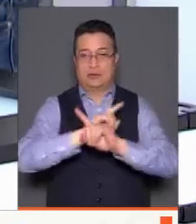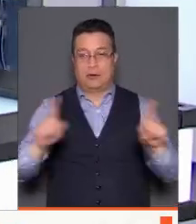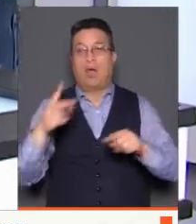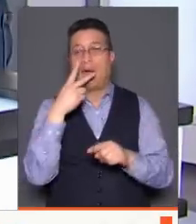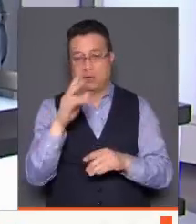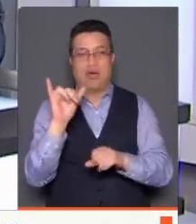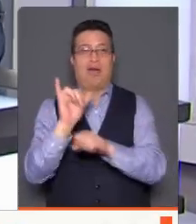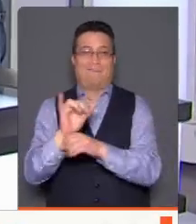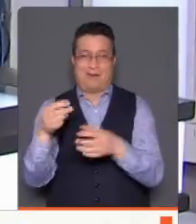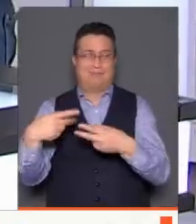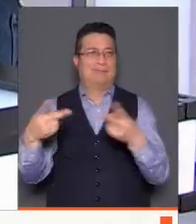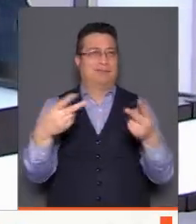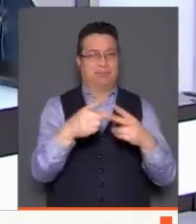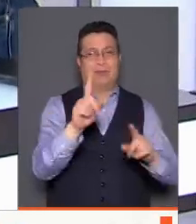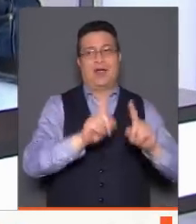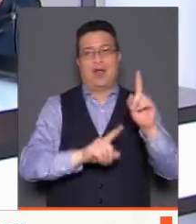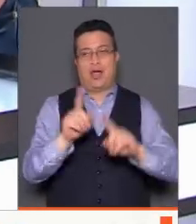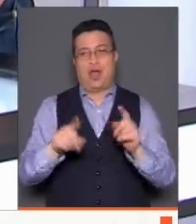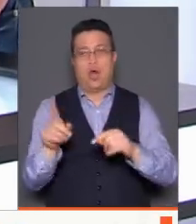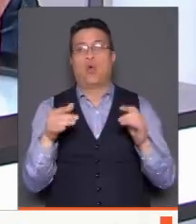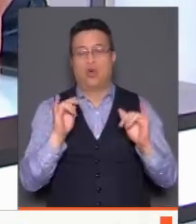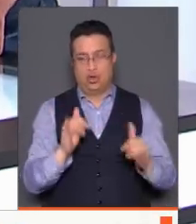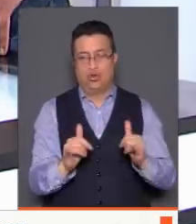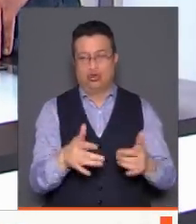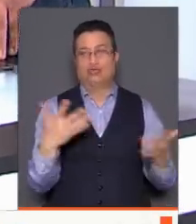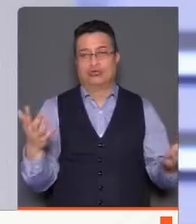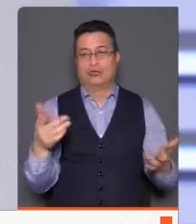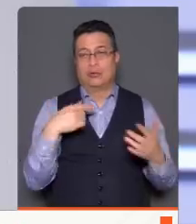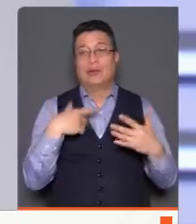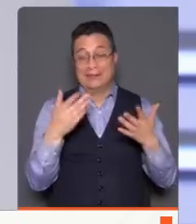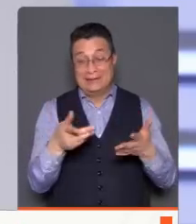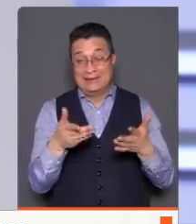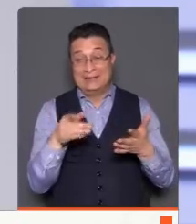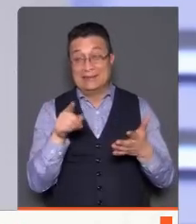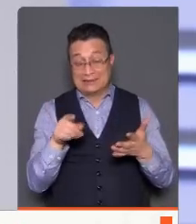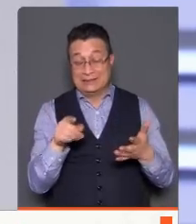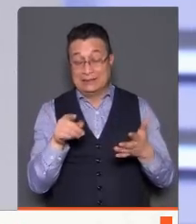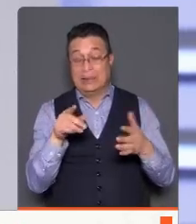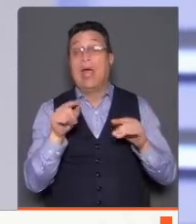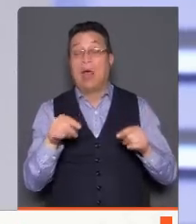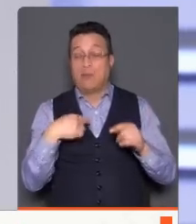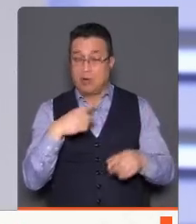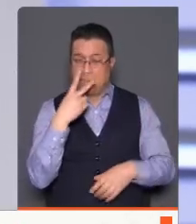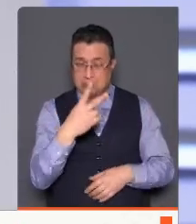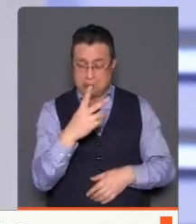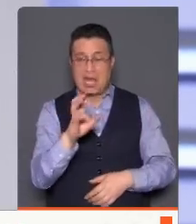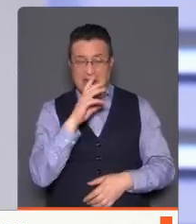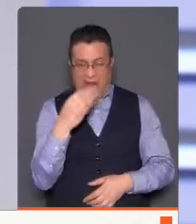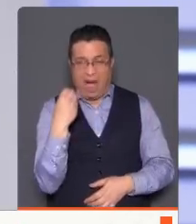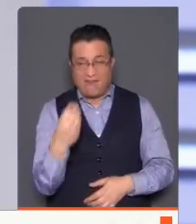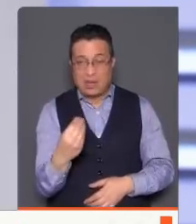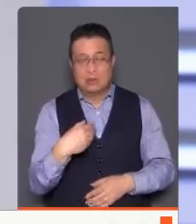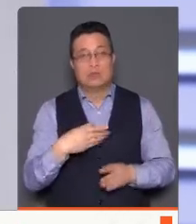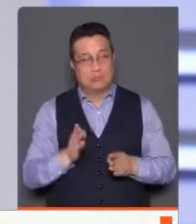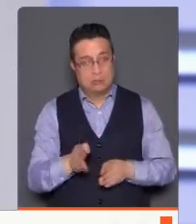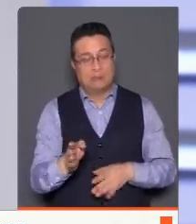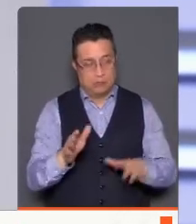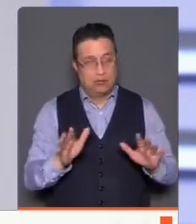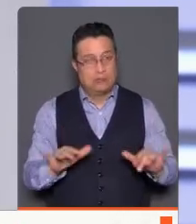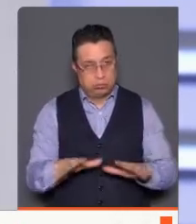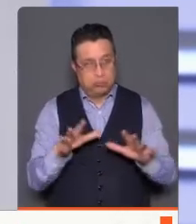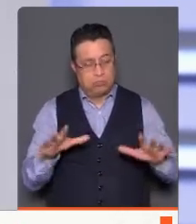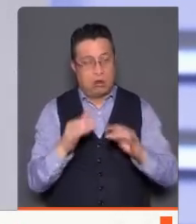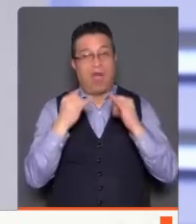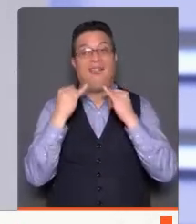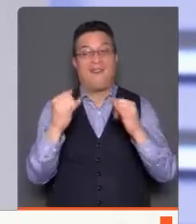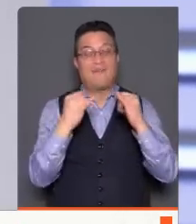falsos que dicen no cosas que no son. De manera que me parece bien que sigamos en este esfuerzo de informar e invitar